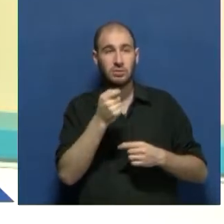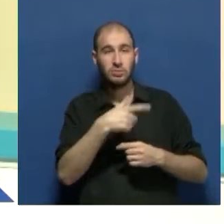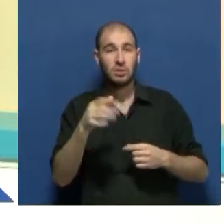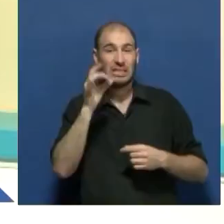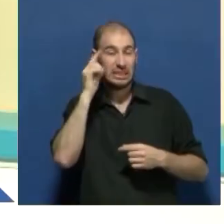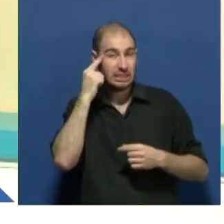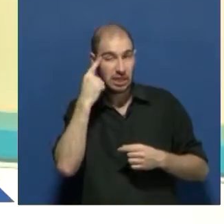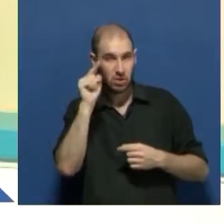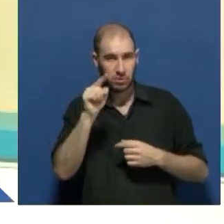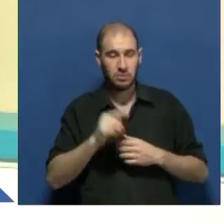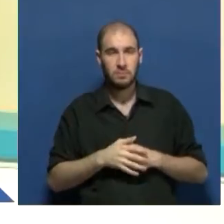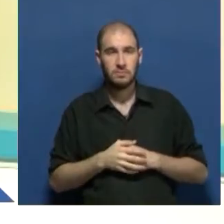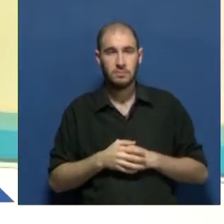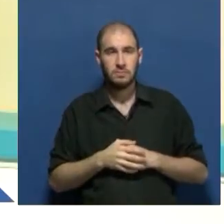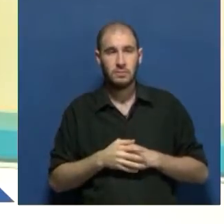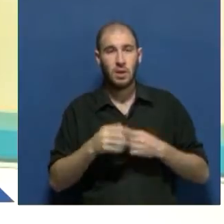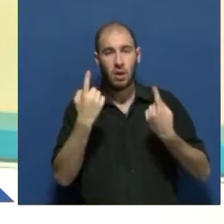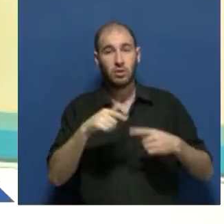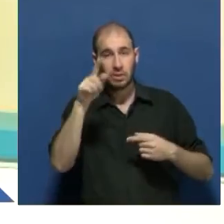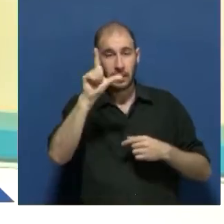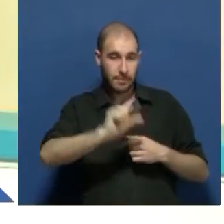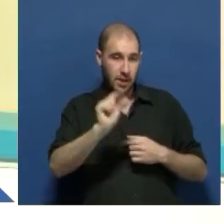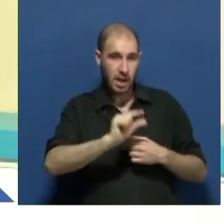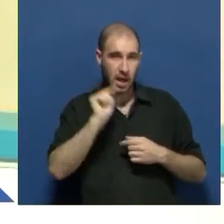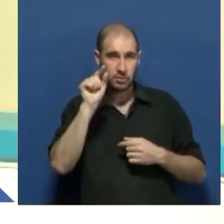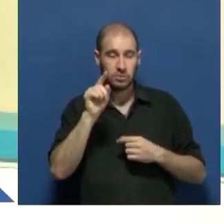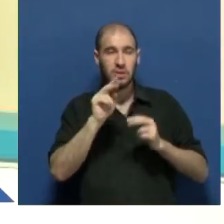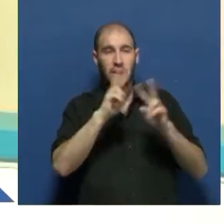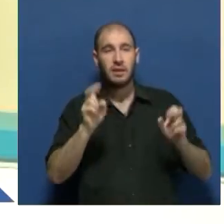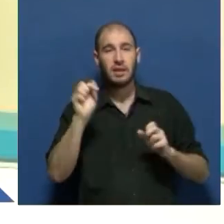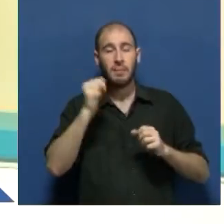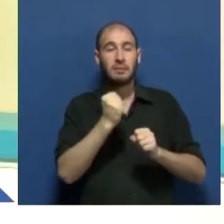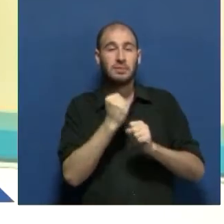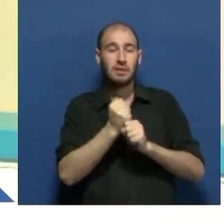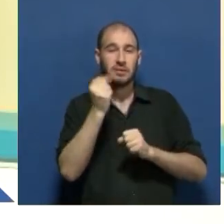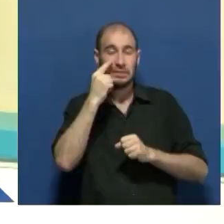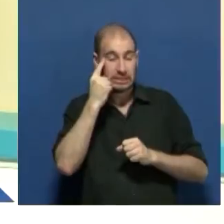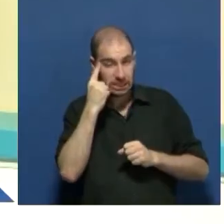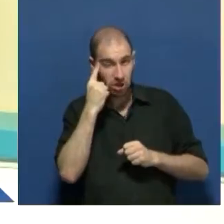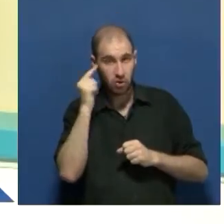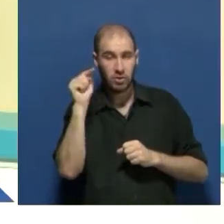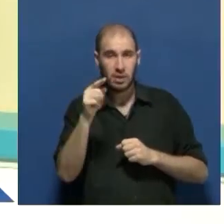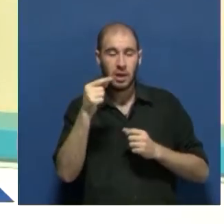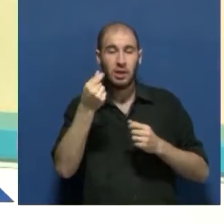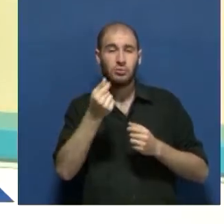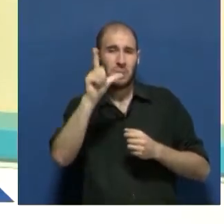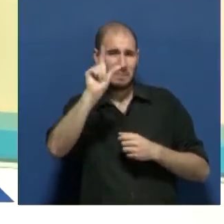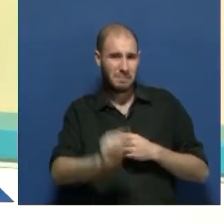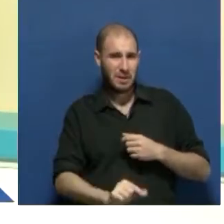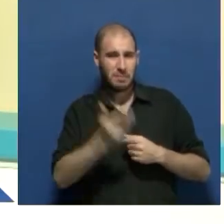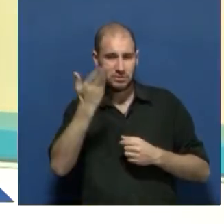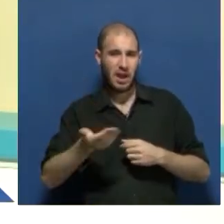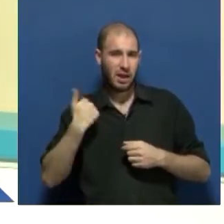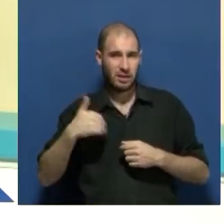chinos. Es decir, ese producto que sale más barato tiene que ver con un trabajador chino que cobra mucho menos que un